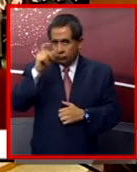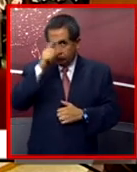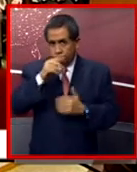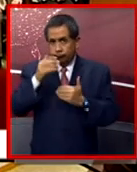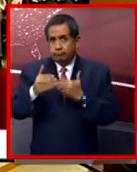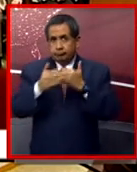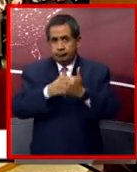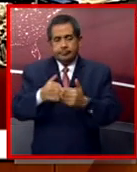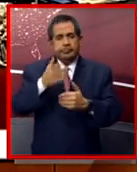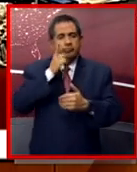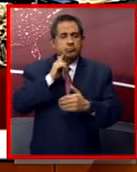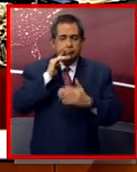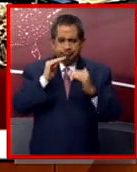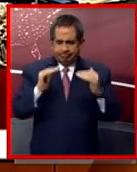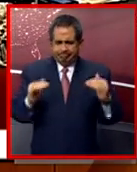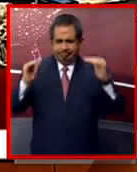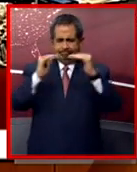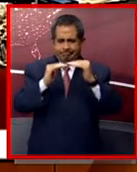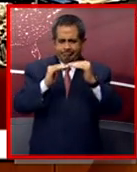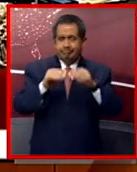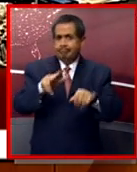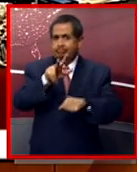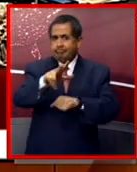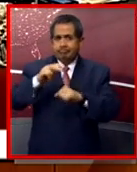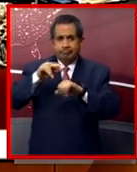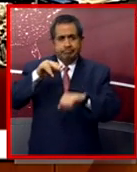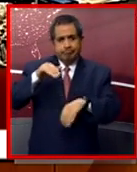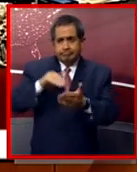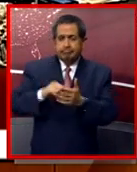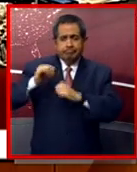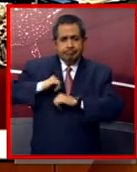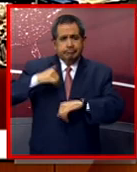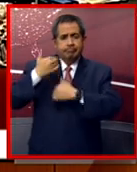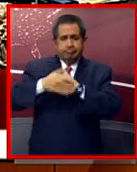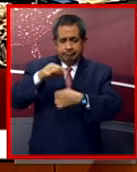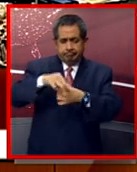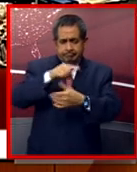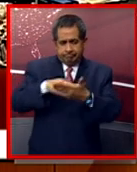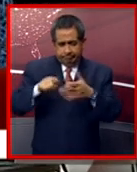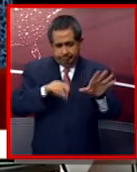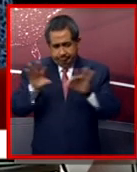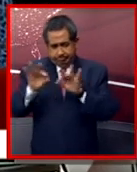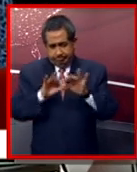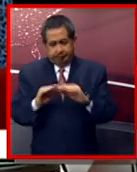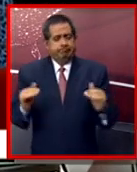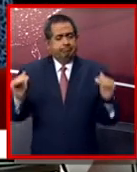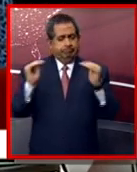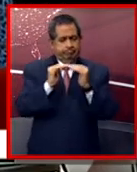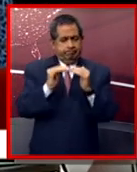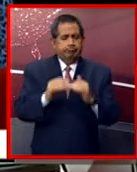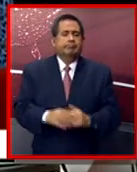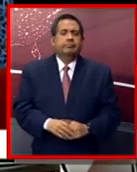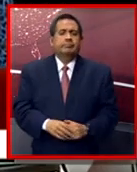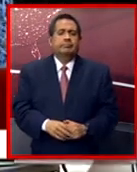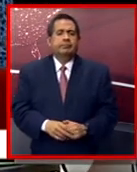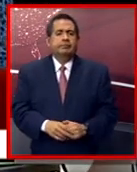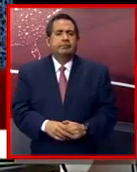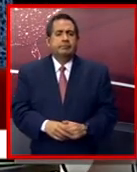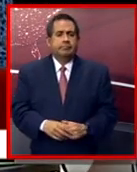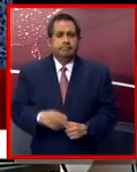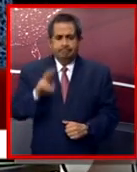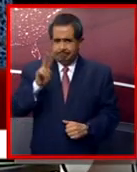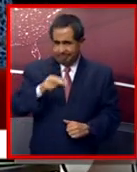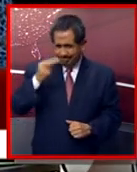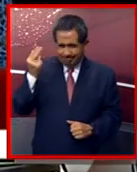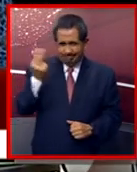la paridad de género en los más de 18,000 cargos de elección popular que se someterán a votación ciudadana. Nos urge